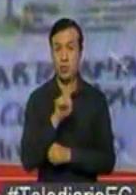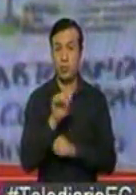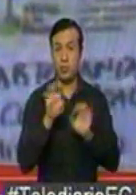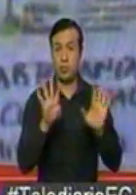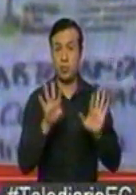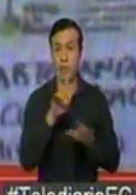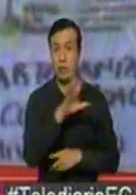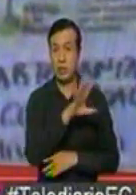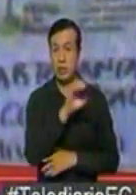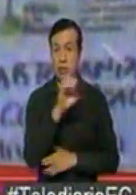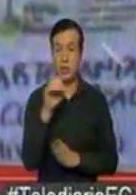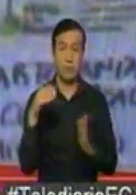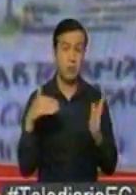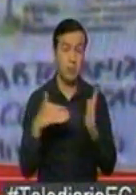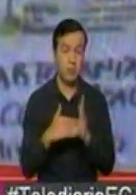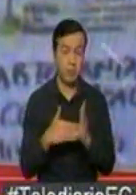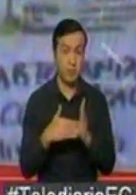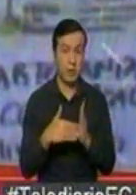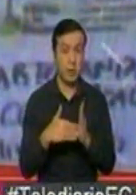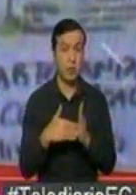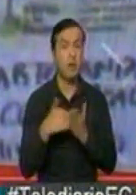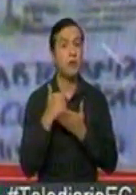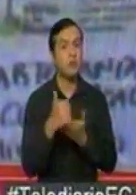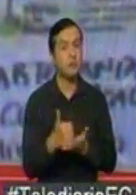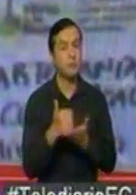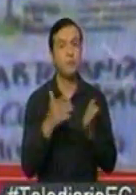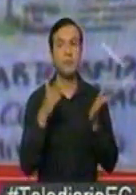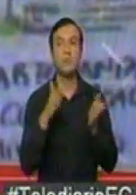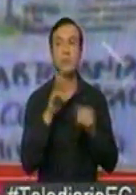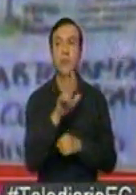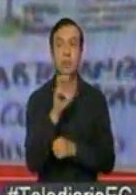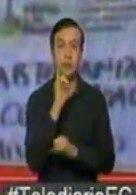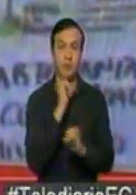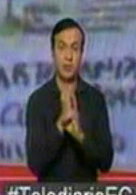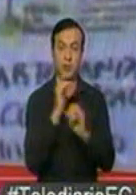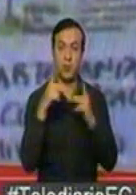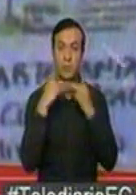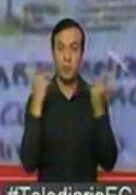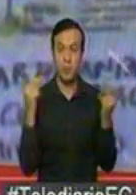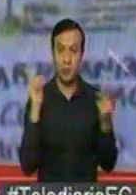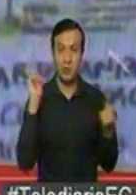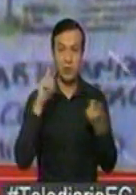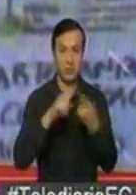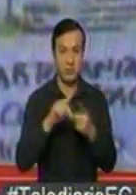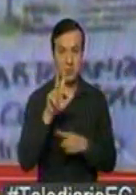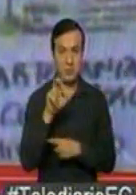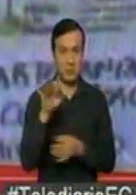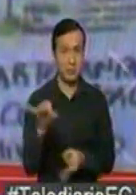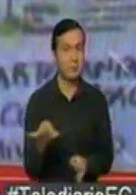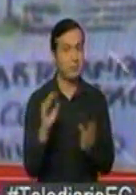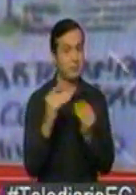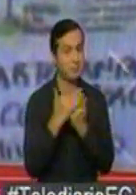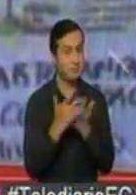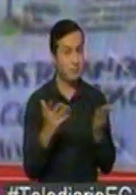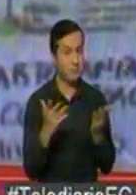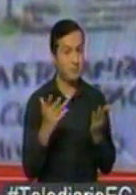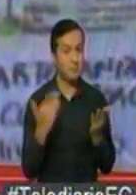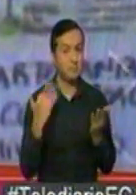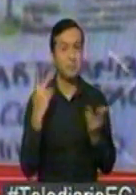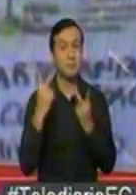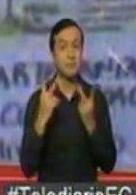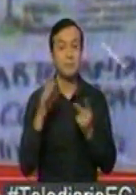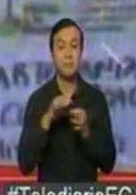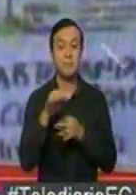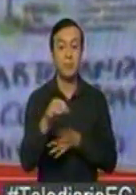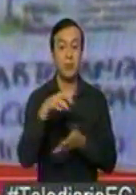millón de atenciones brindaron gracias a las articulaciones de 30 instituciones públicas hasta el 13 de febrero. Este fin de semana visitarán